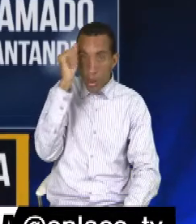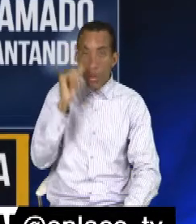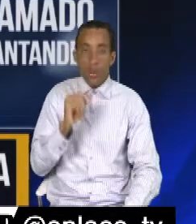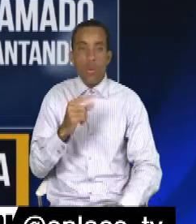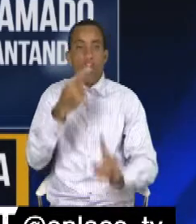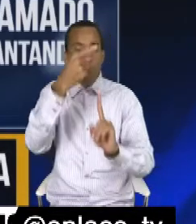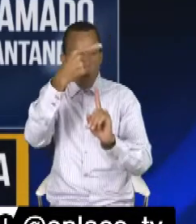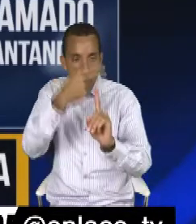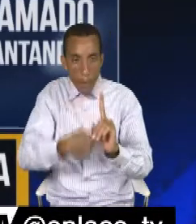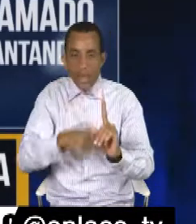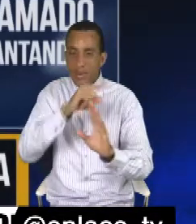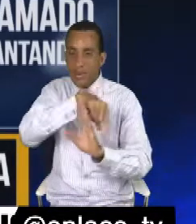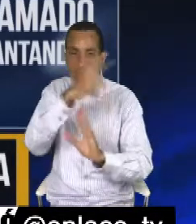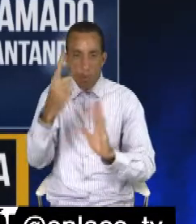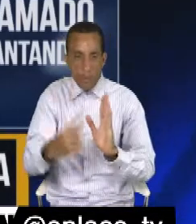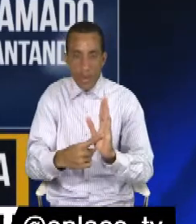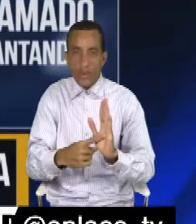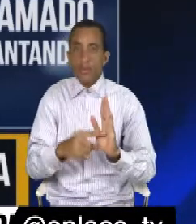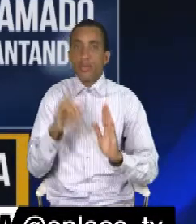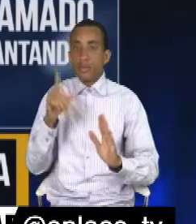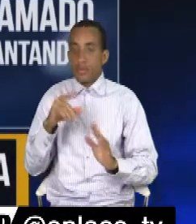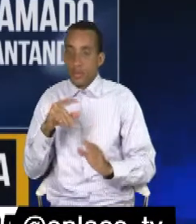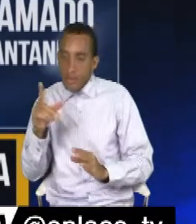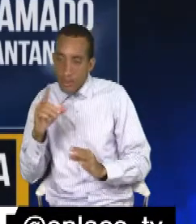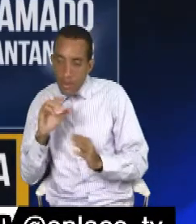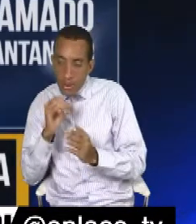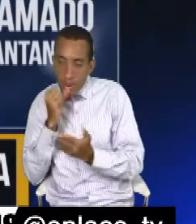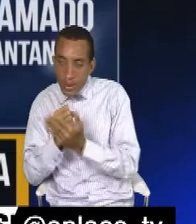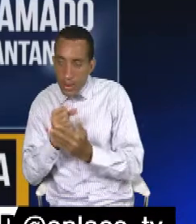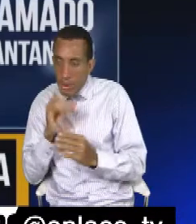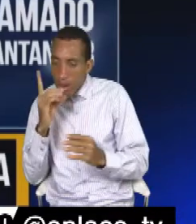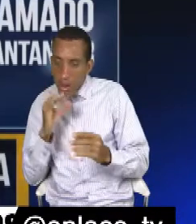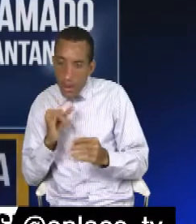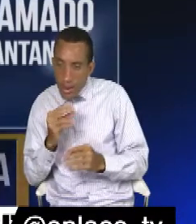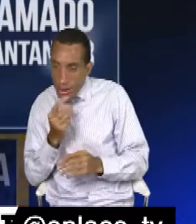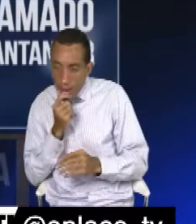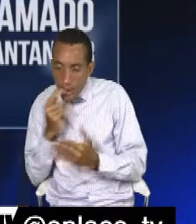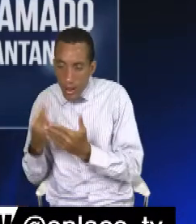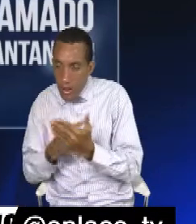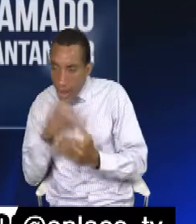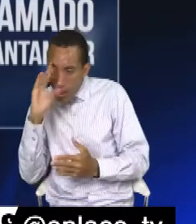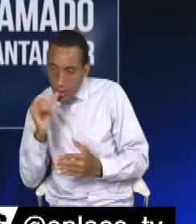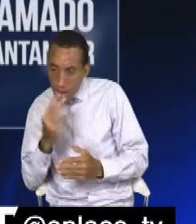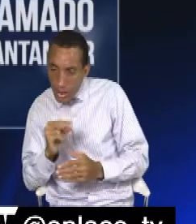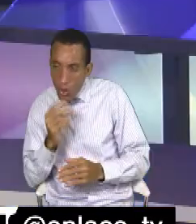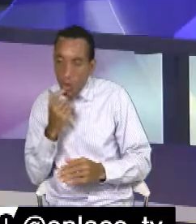registraduría pueda tomar todas las decisiones, el 18 de junio estaríamos convocando elecciones en la ciudad de Barranca Bermeja.